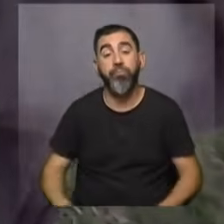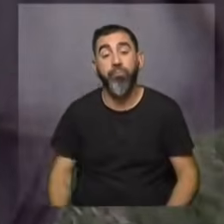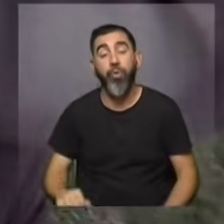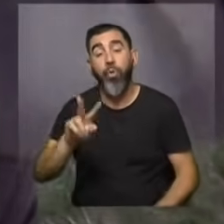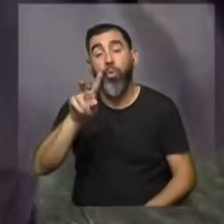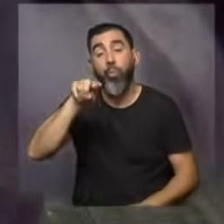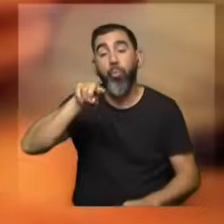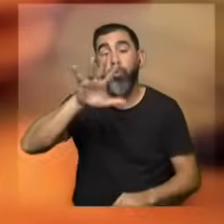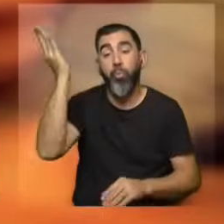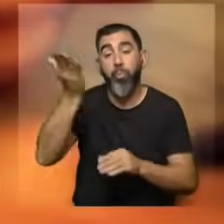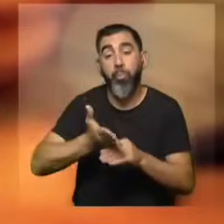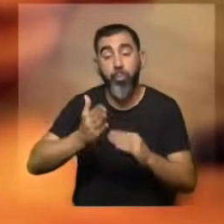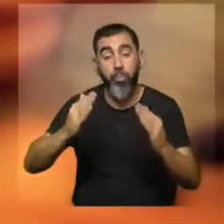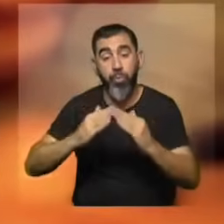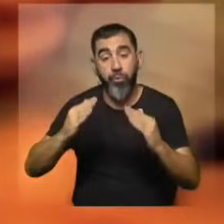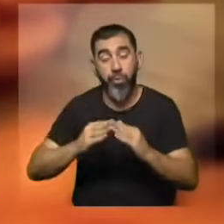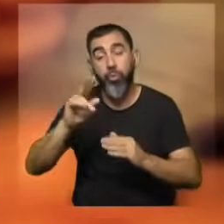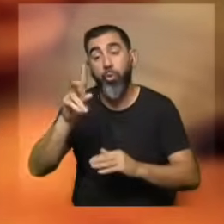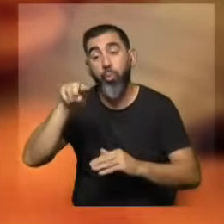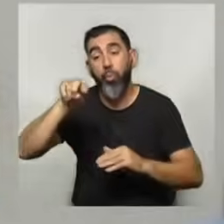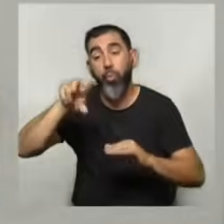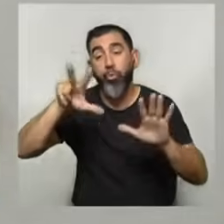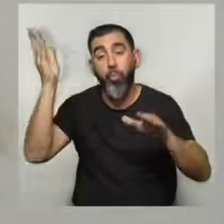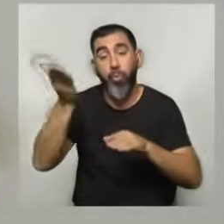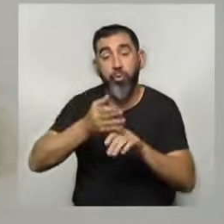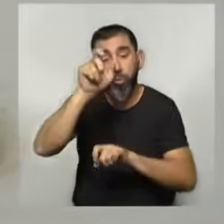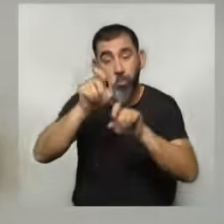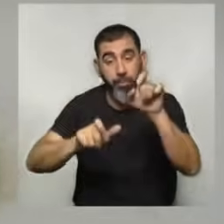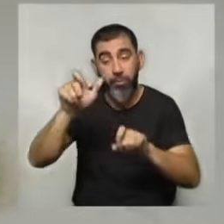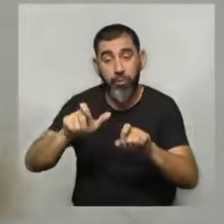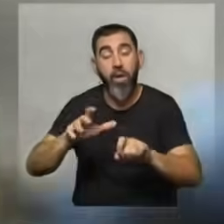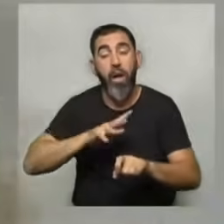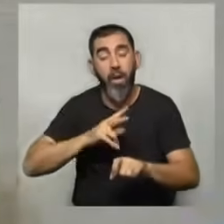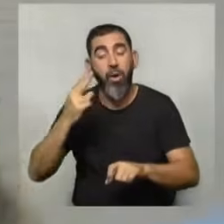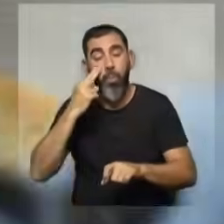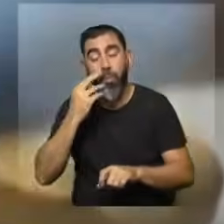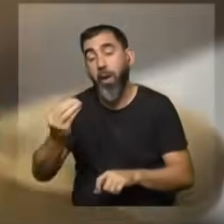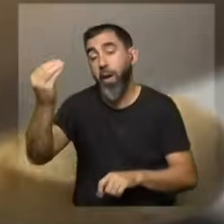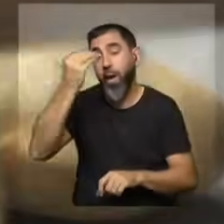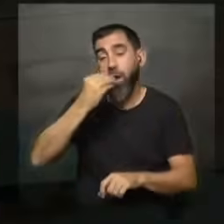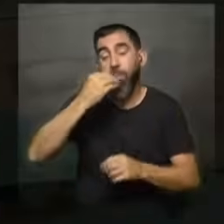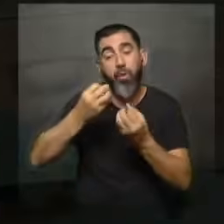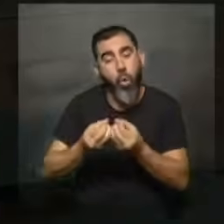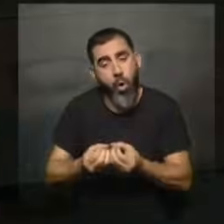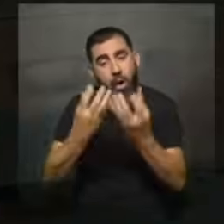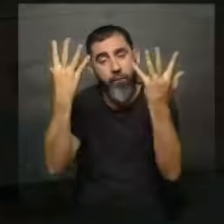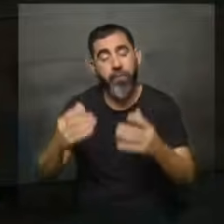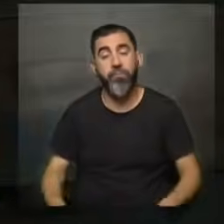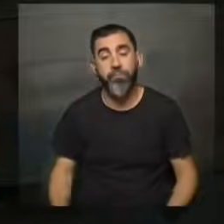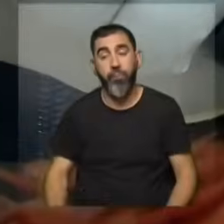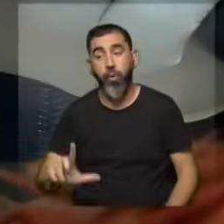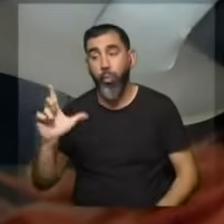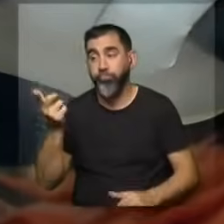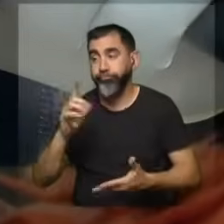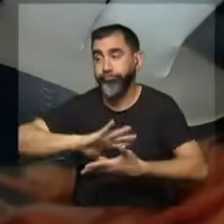2,5 por de los hogares Y 2,8 por de las personas padeció inseguridad alimentaria grave se quedaron sin